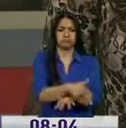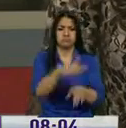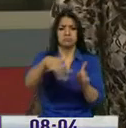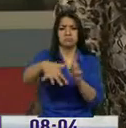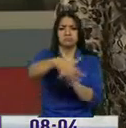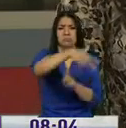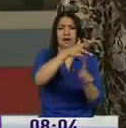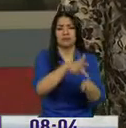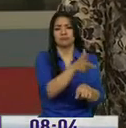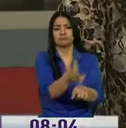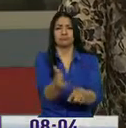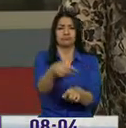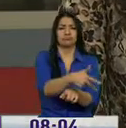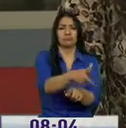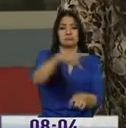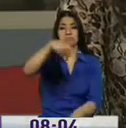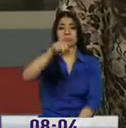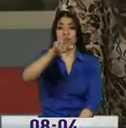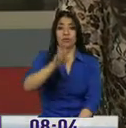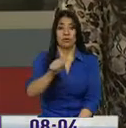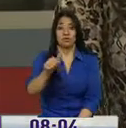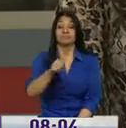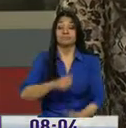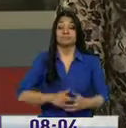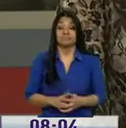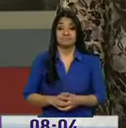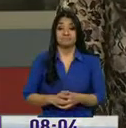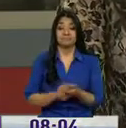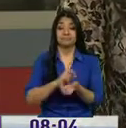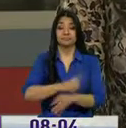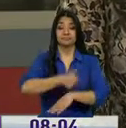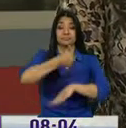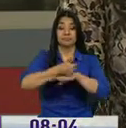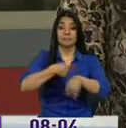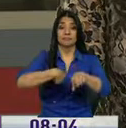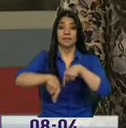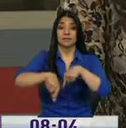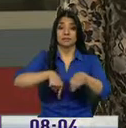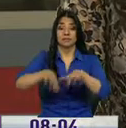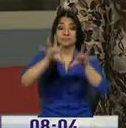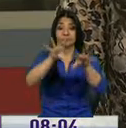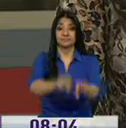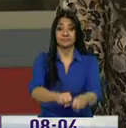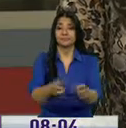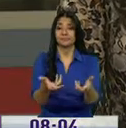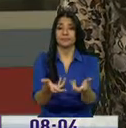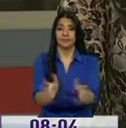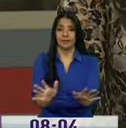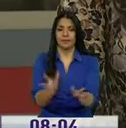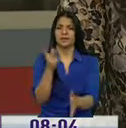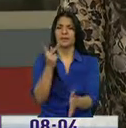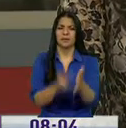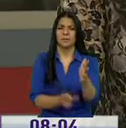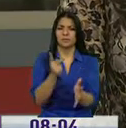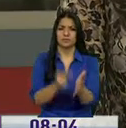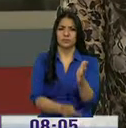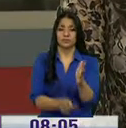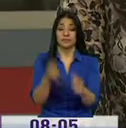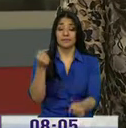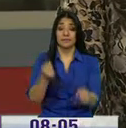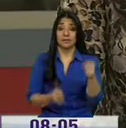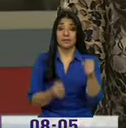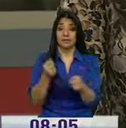parqueadero Pedro Moncayo huyendo de la policía. Las autoridades de tránsito no lograron capturarlo. Como resultado de este hecho, un